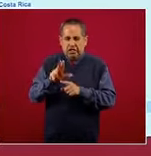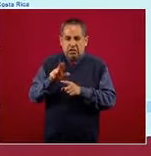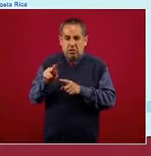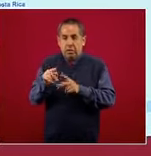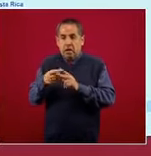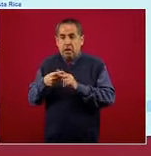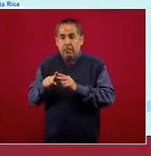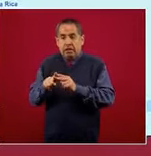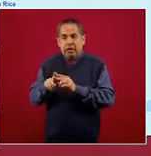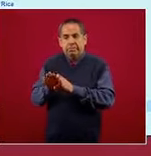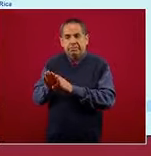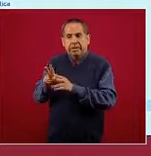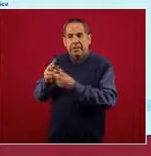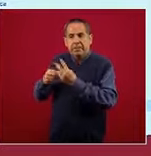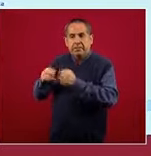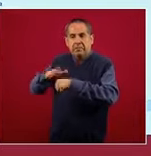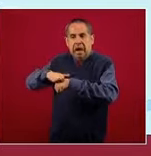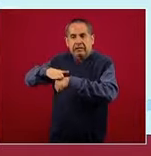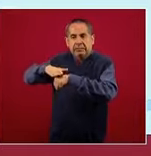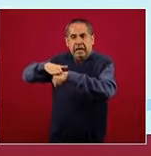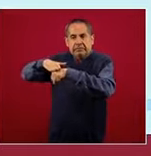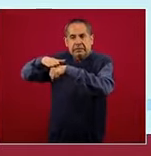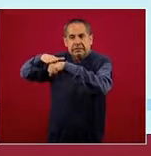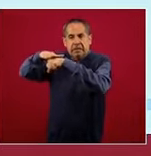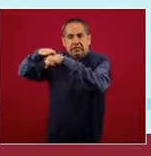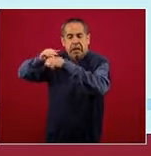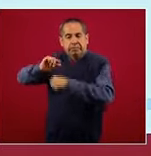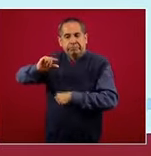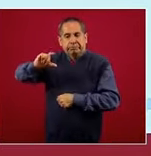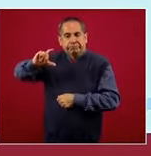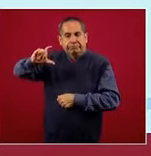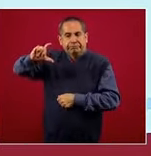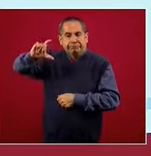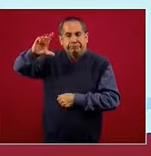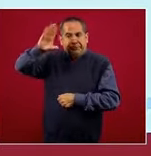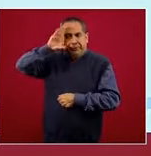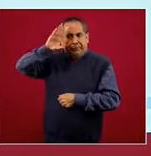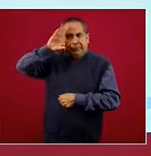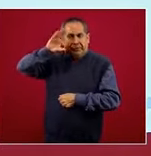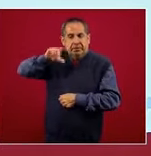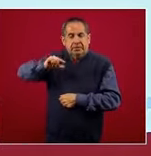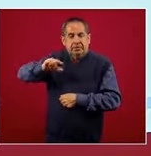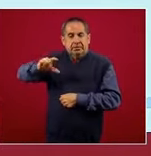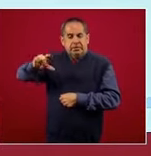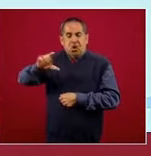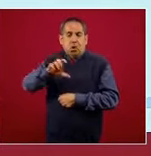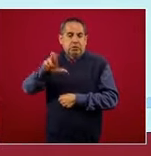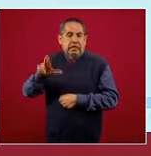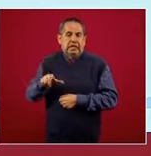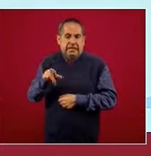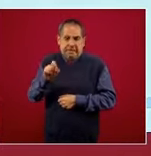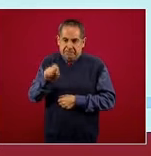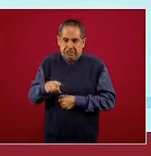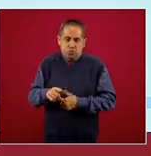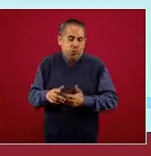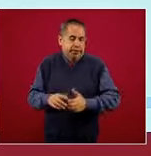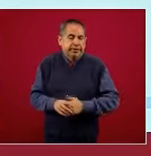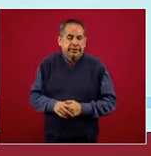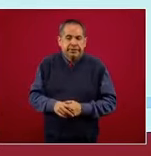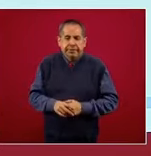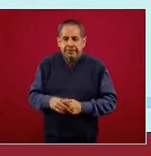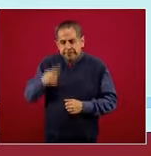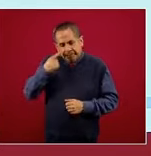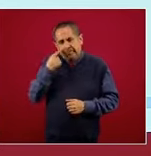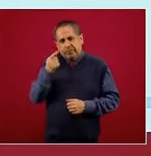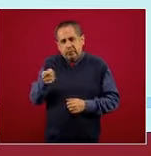85-90, empieza también a tener un comportamiento ascendente importante. Y bueno, aquí